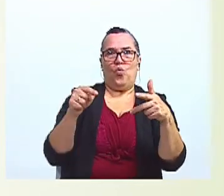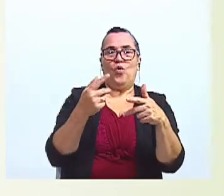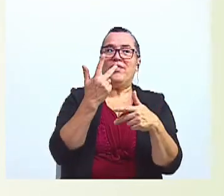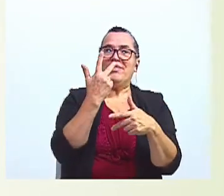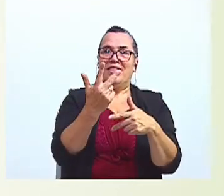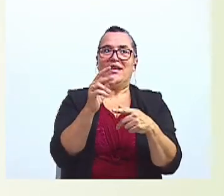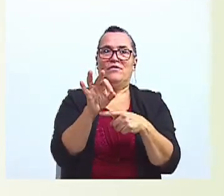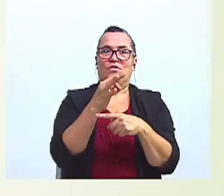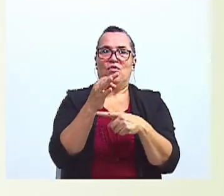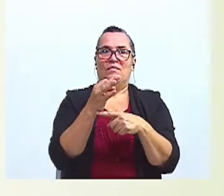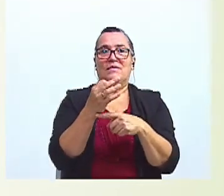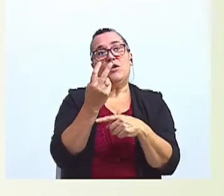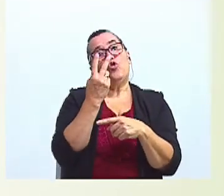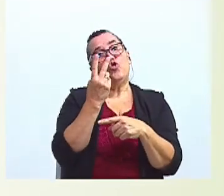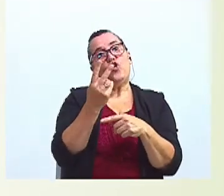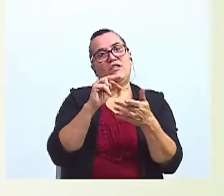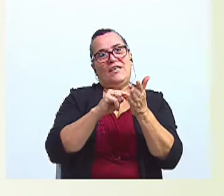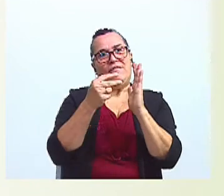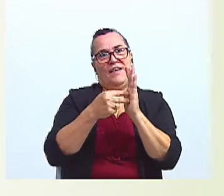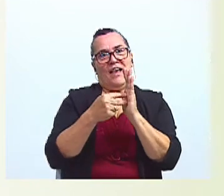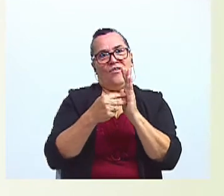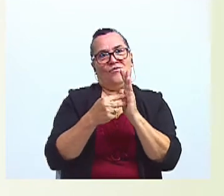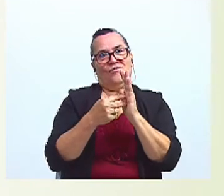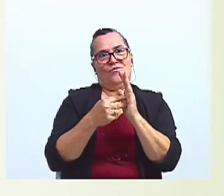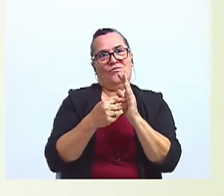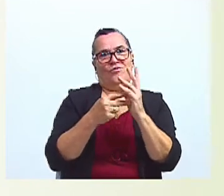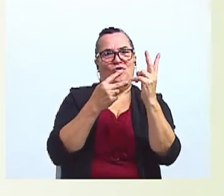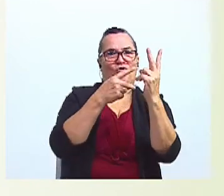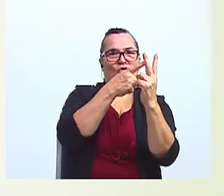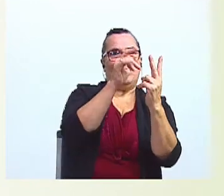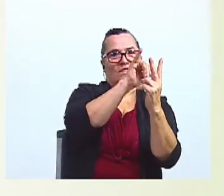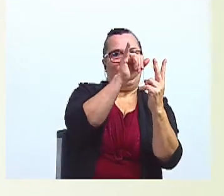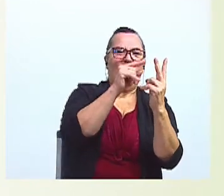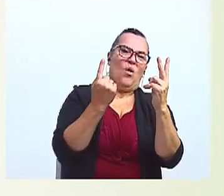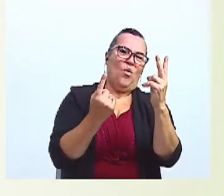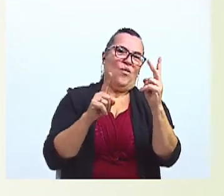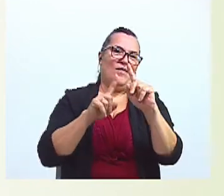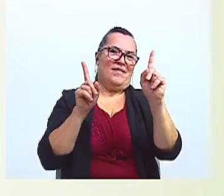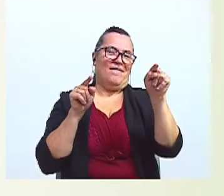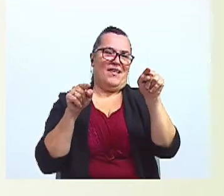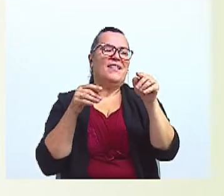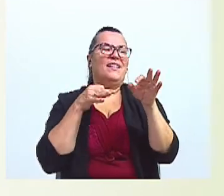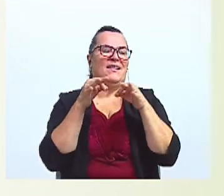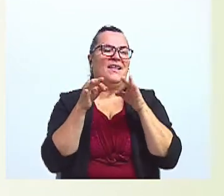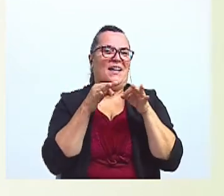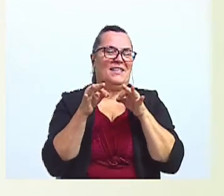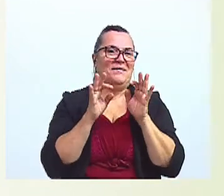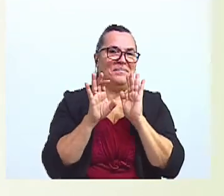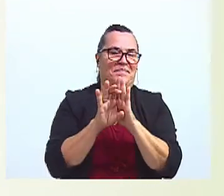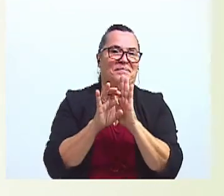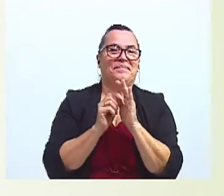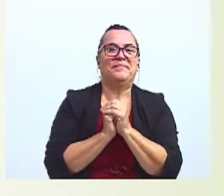dos significados. ¿Cómo es esto? Bueno, ya lo voy a explicar.